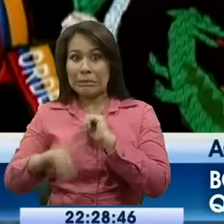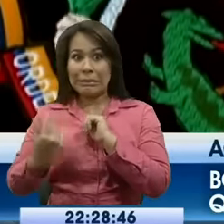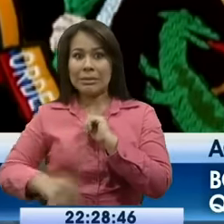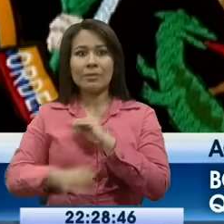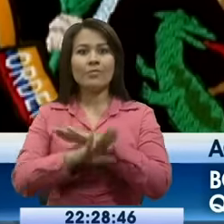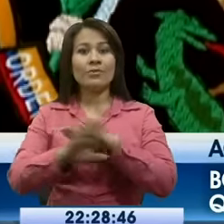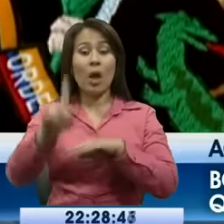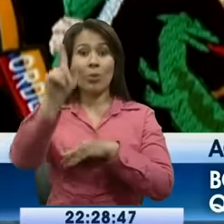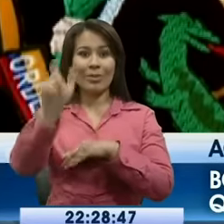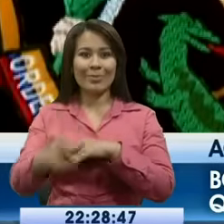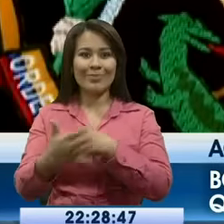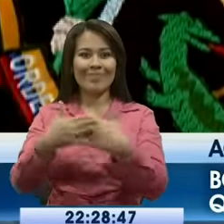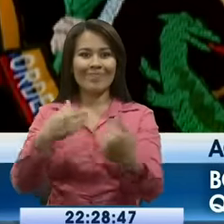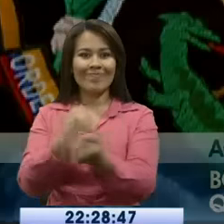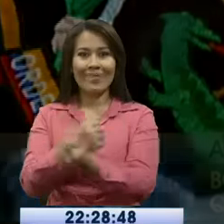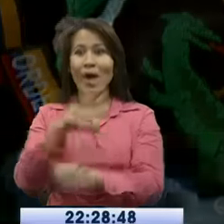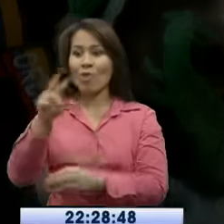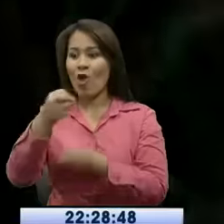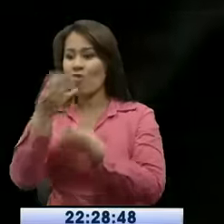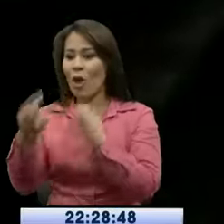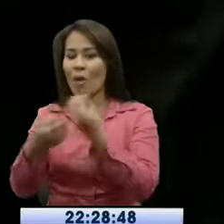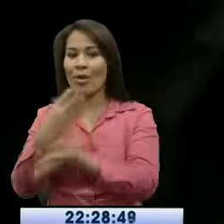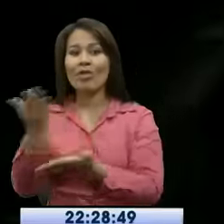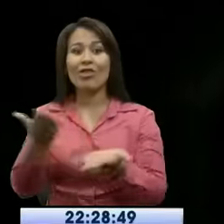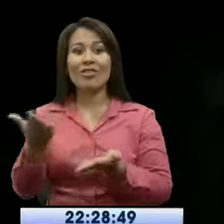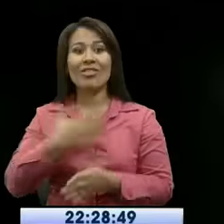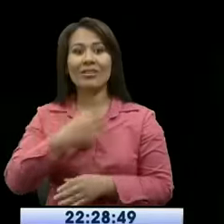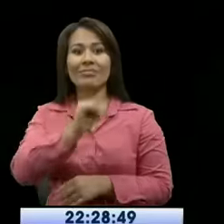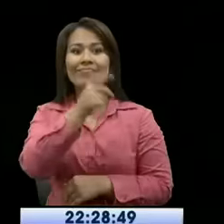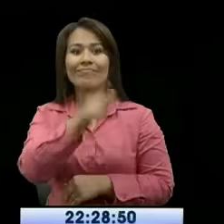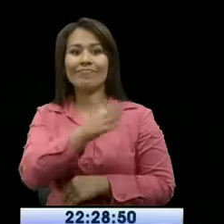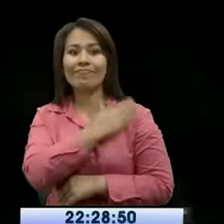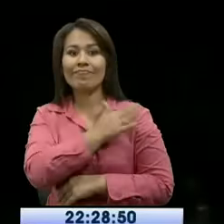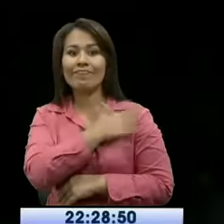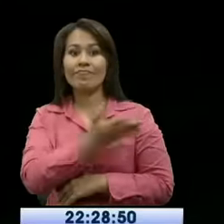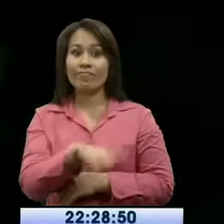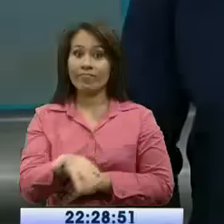no cante. En Quito informó Iván Casamen.